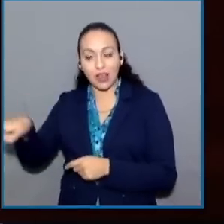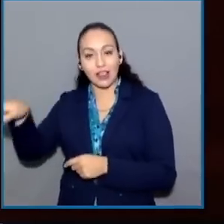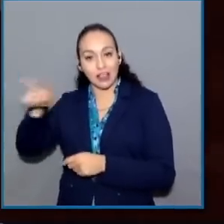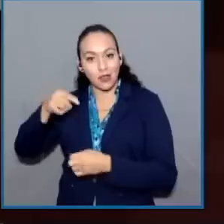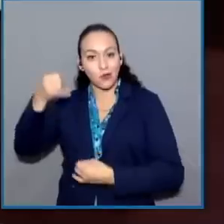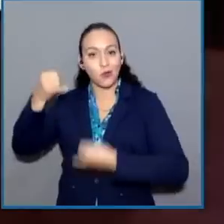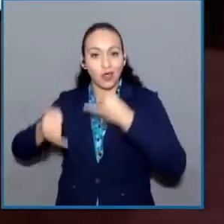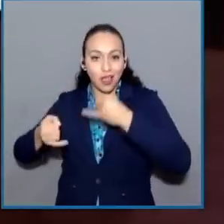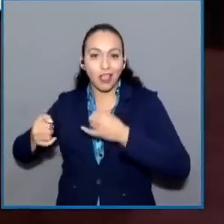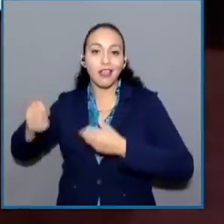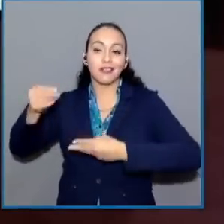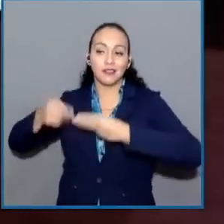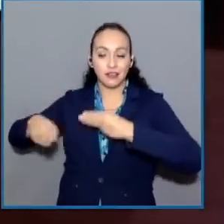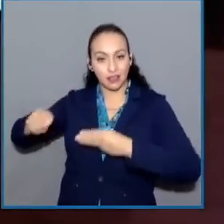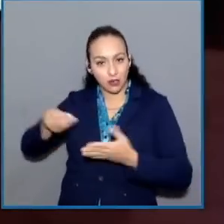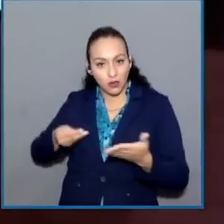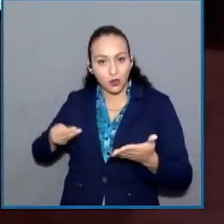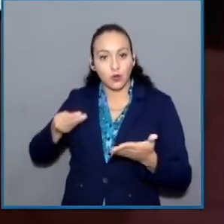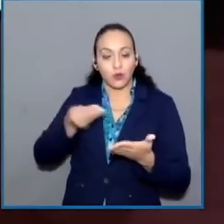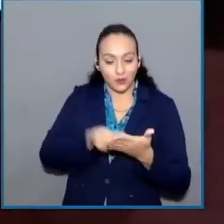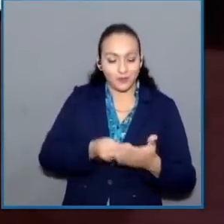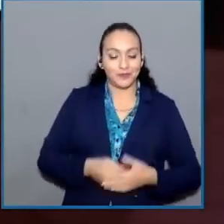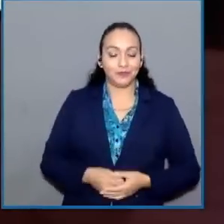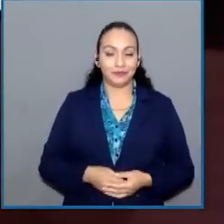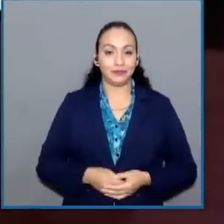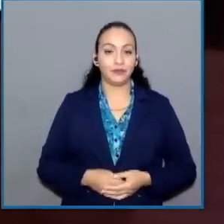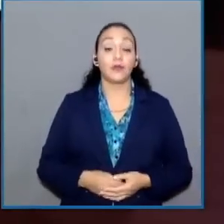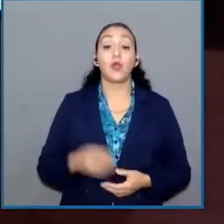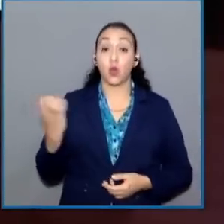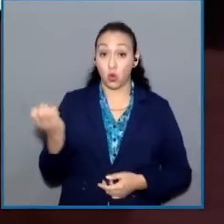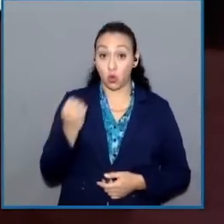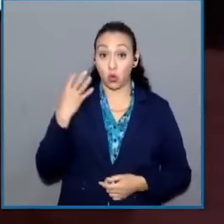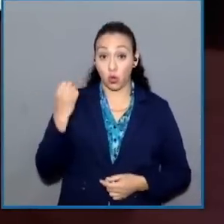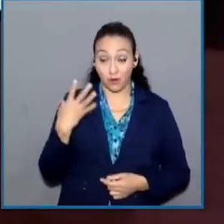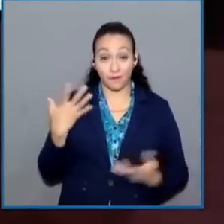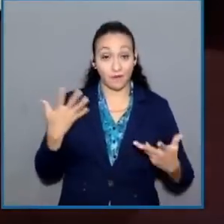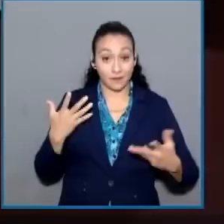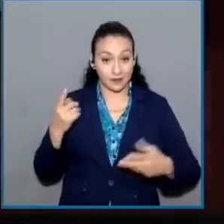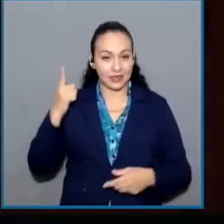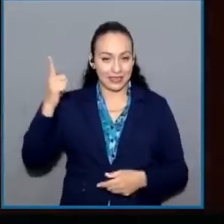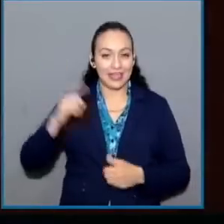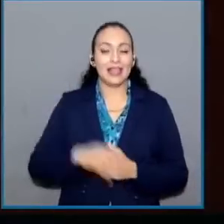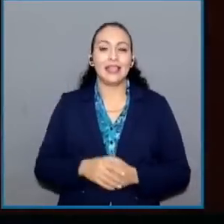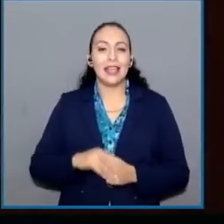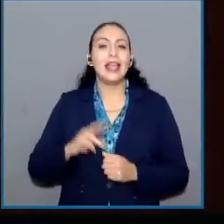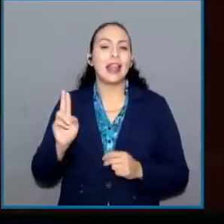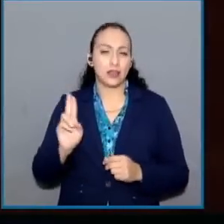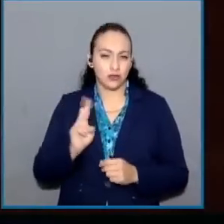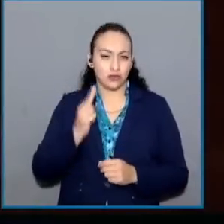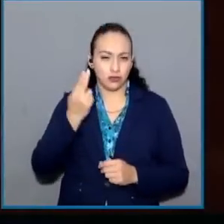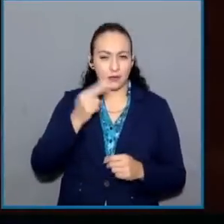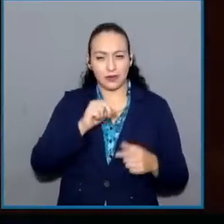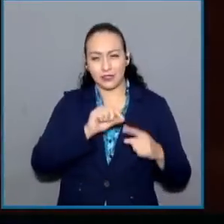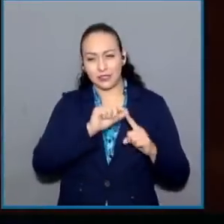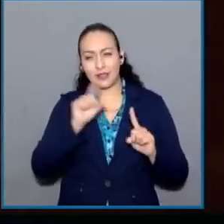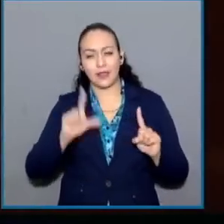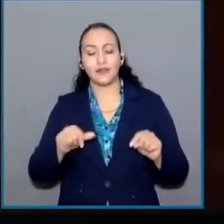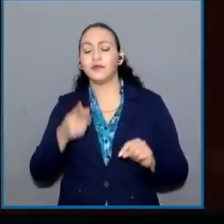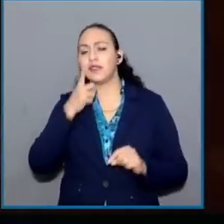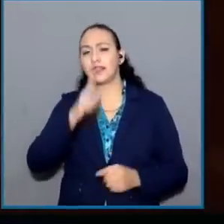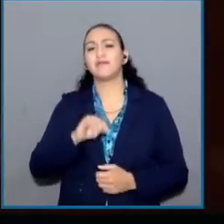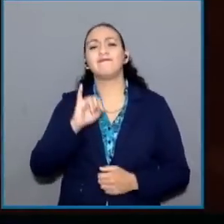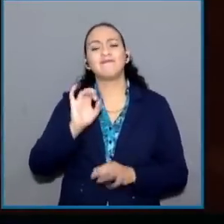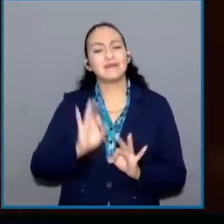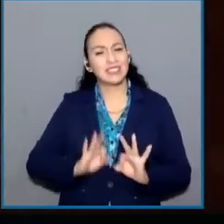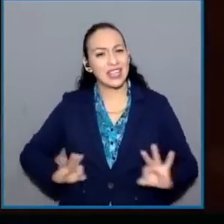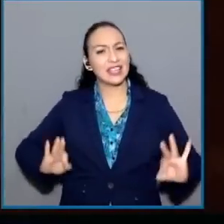género. En conferencia magistral dentro del Congreso Iberoamericano de Estudiantes de Posgrado, subrayó que hay que mantener una posición crítica sobre